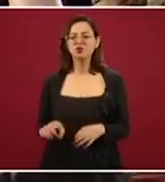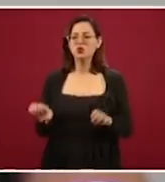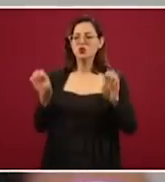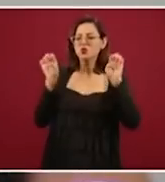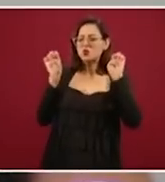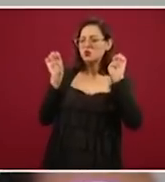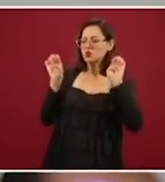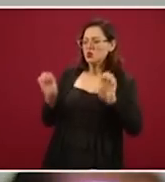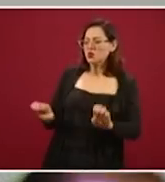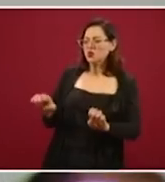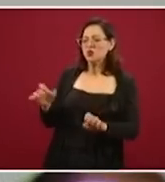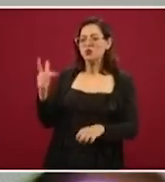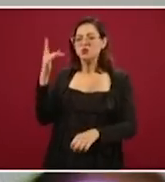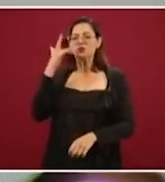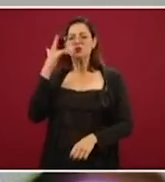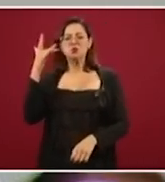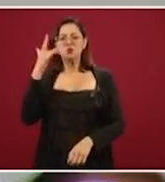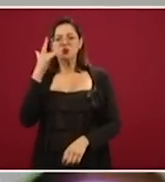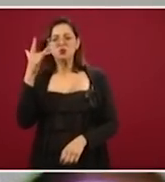lujos,